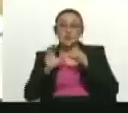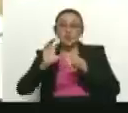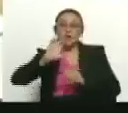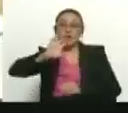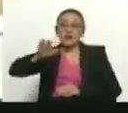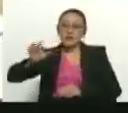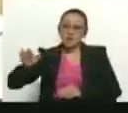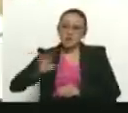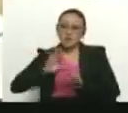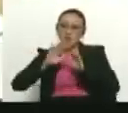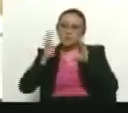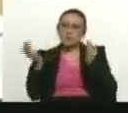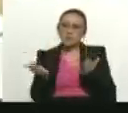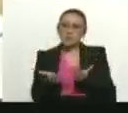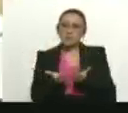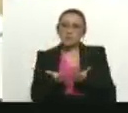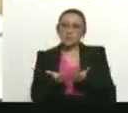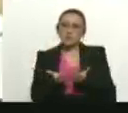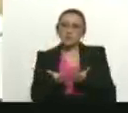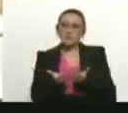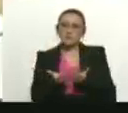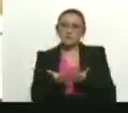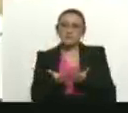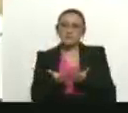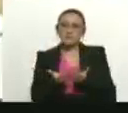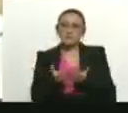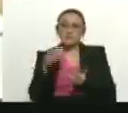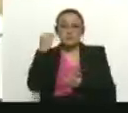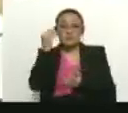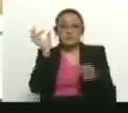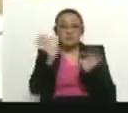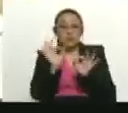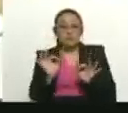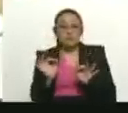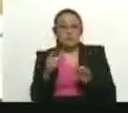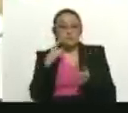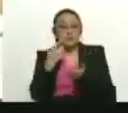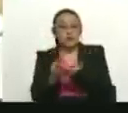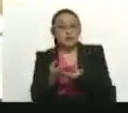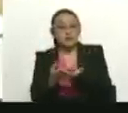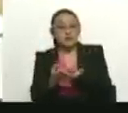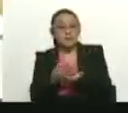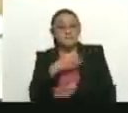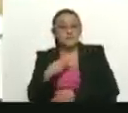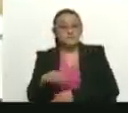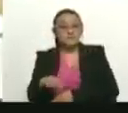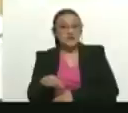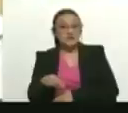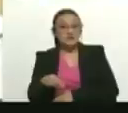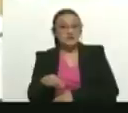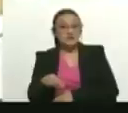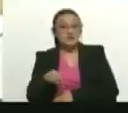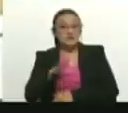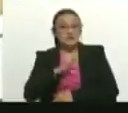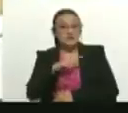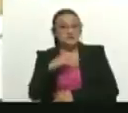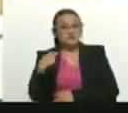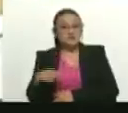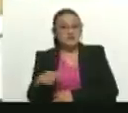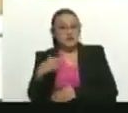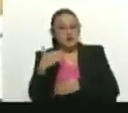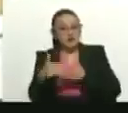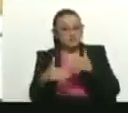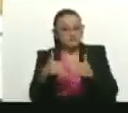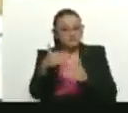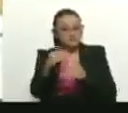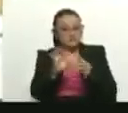mundo. Y creo que la ruta que ha planteado el presidente Xi Jinping va uniendo a los